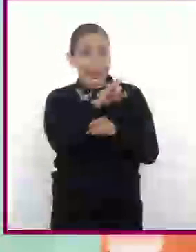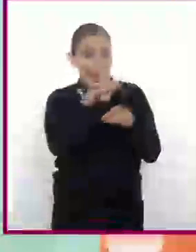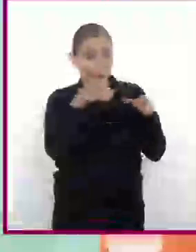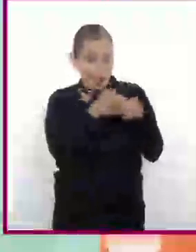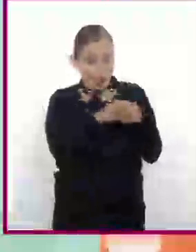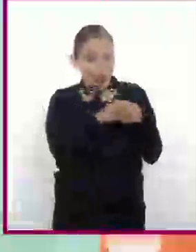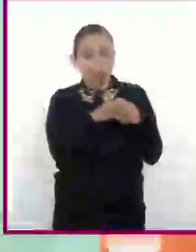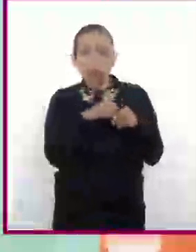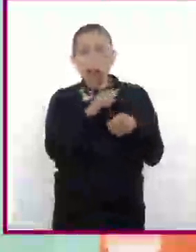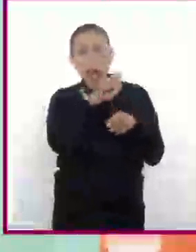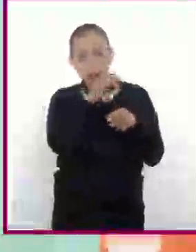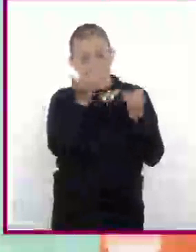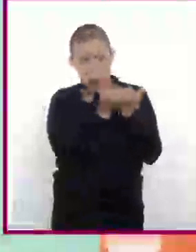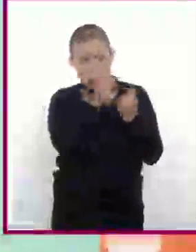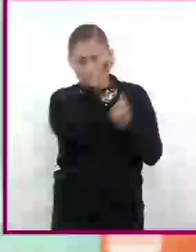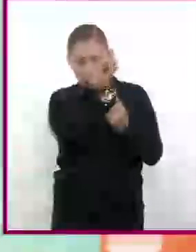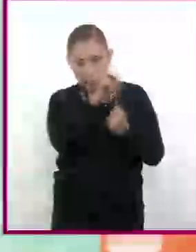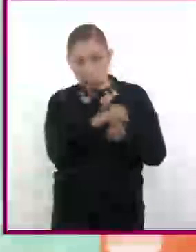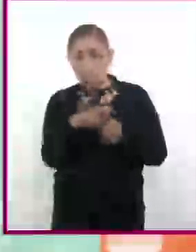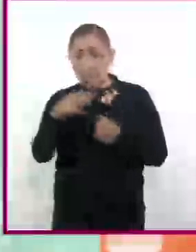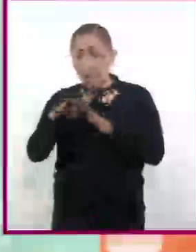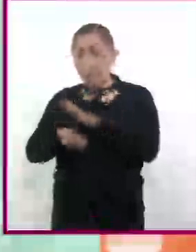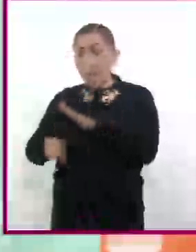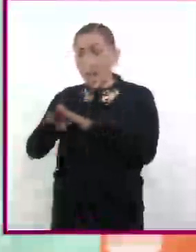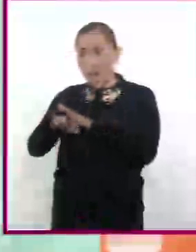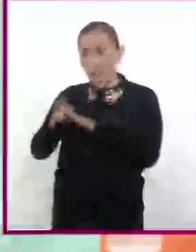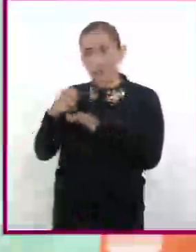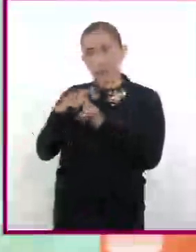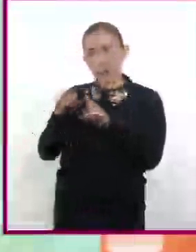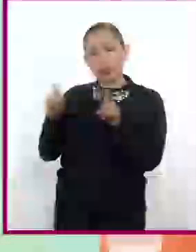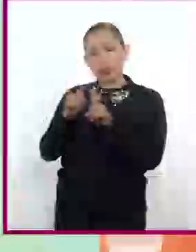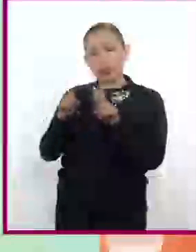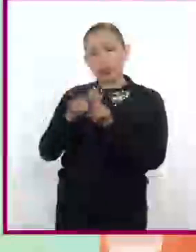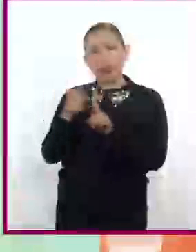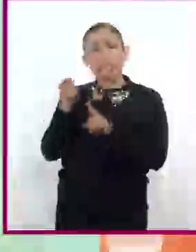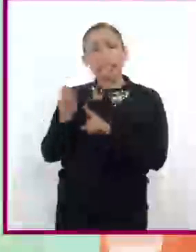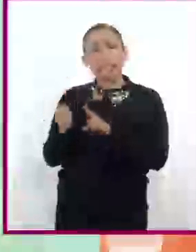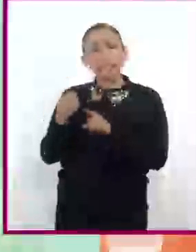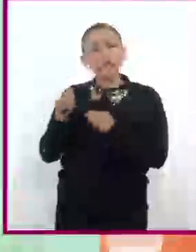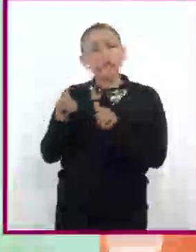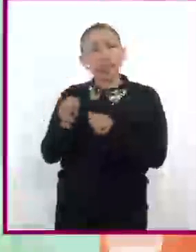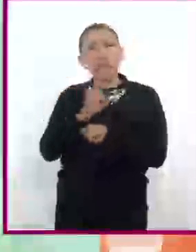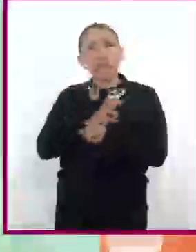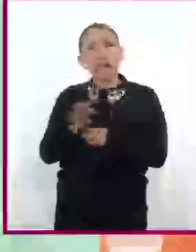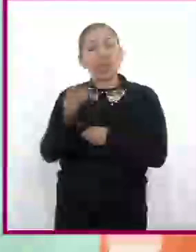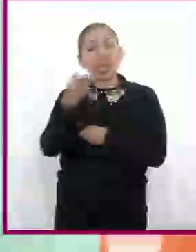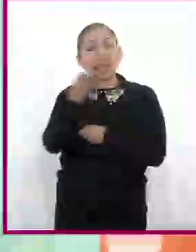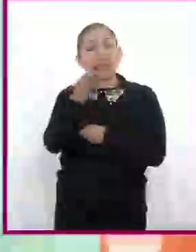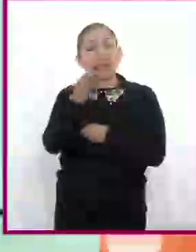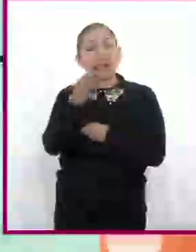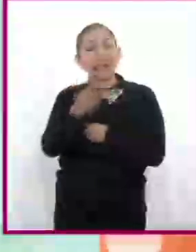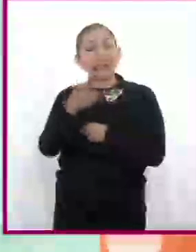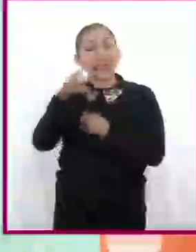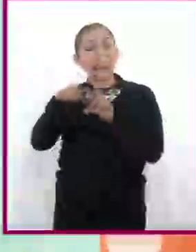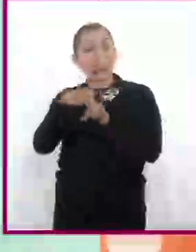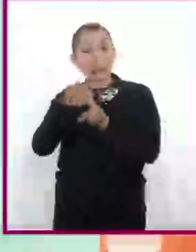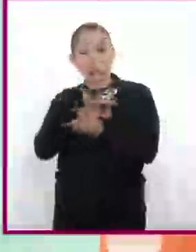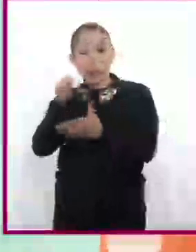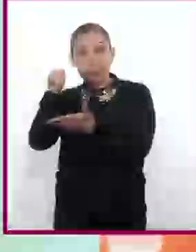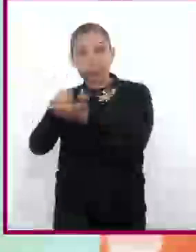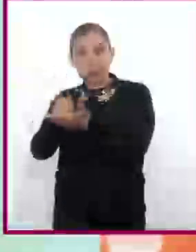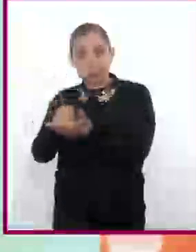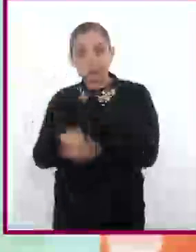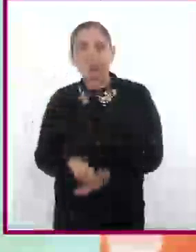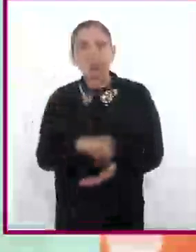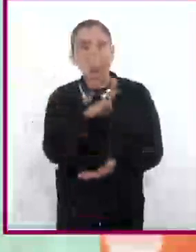misma manera que Arrhenius, pero a las bases las definieron como aquellas sustancias capaces de aceptar iones H+. Para